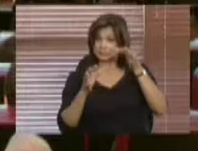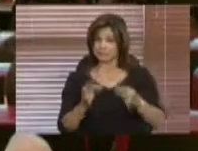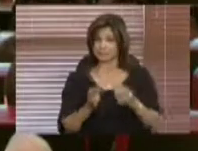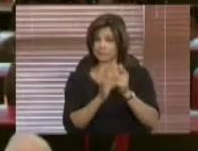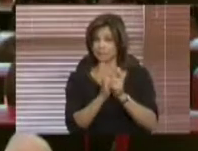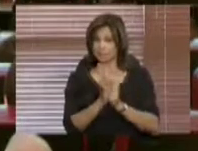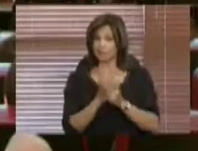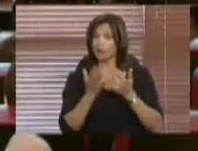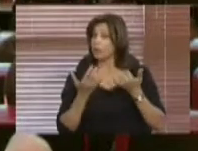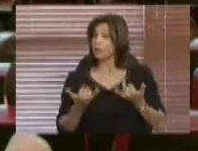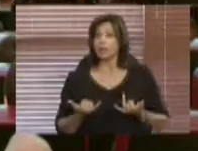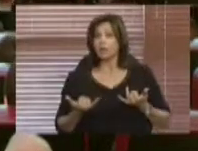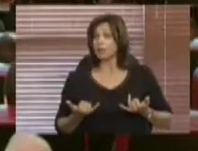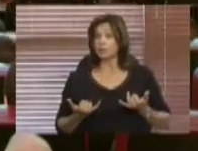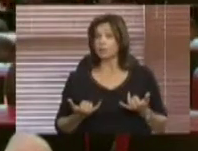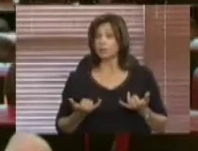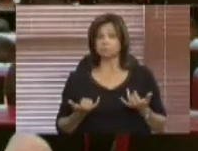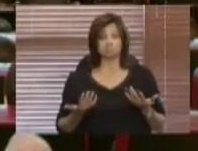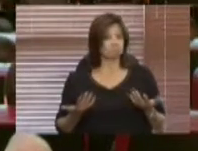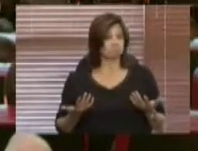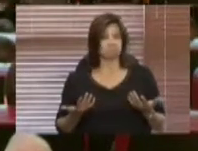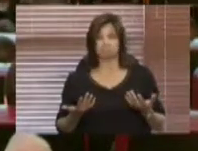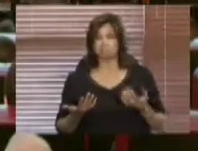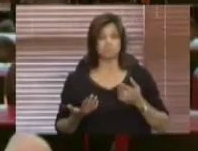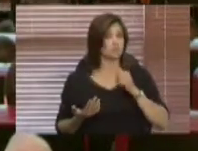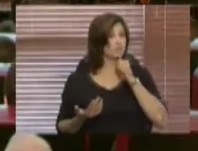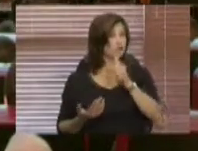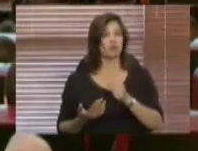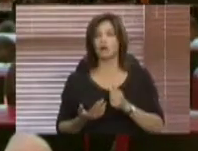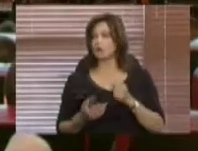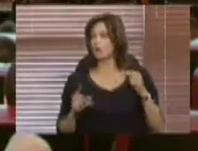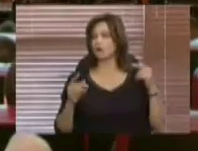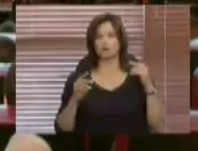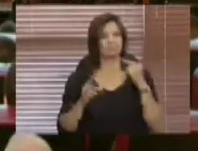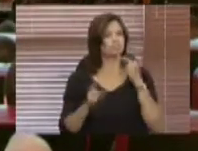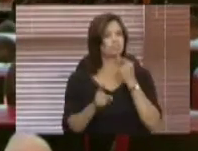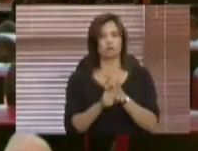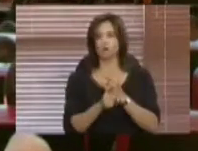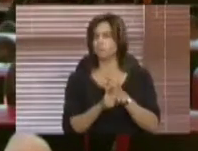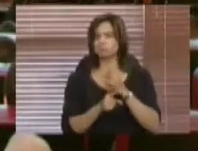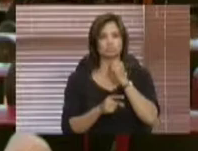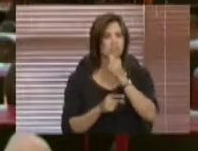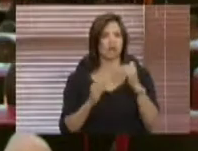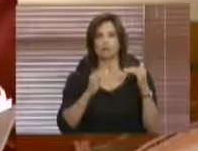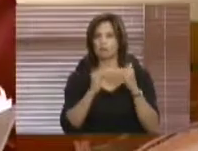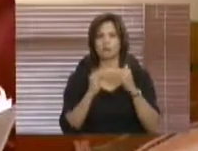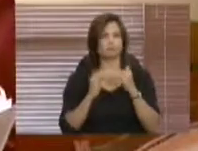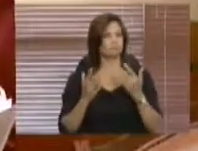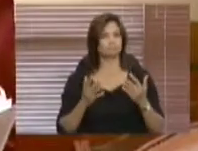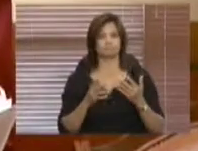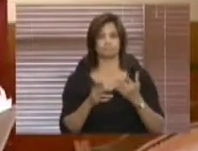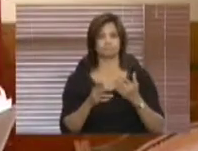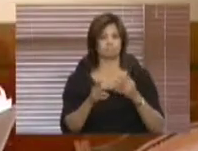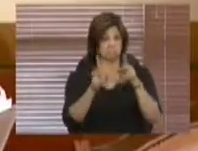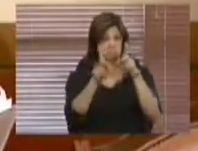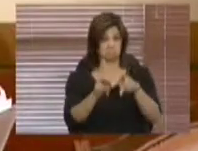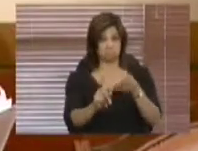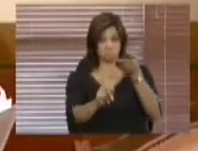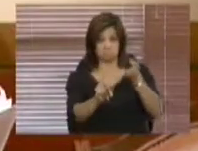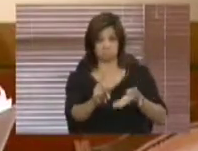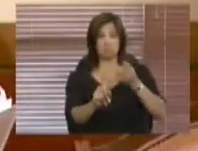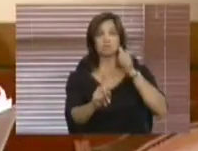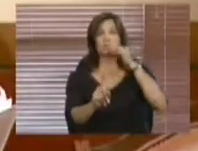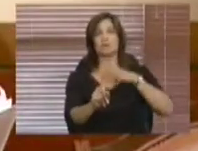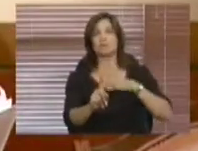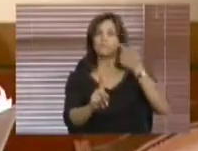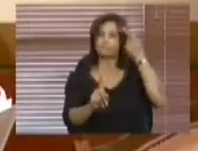en estos tiempos es una desconsideración e irrespeto a su condición de persona, porque partía